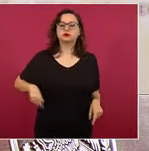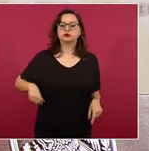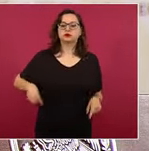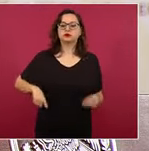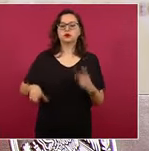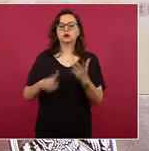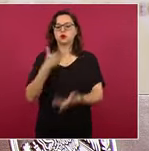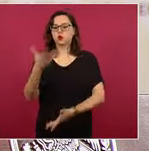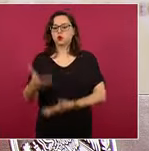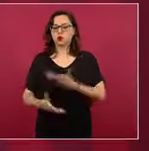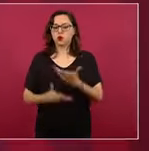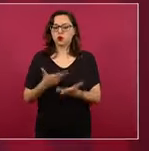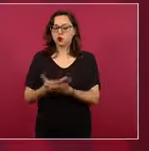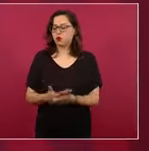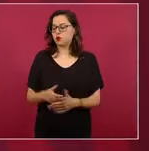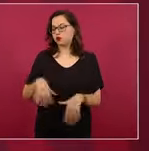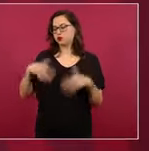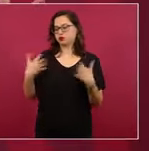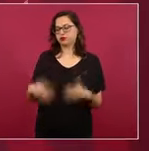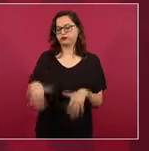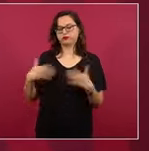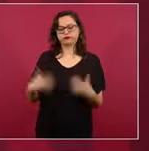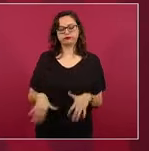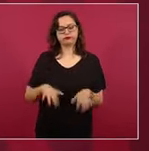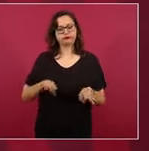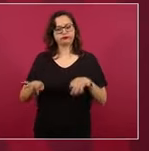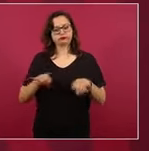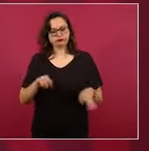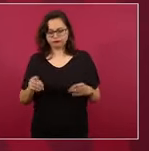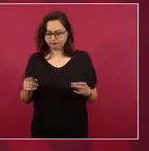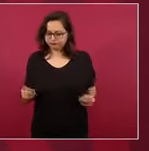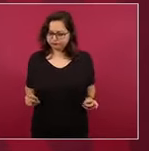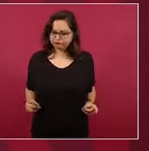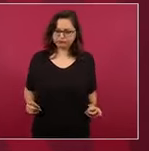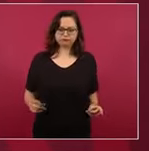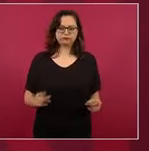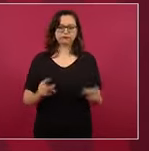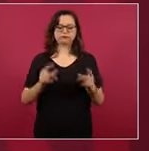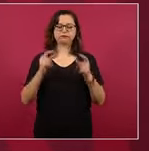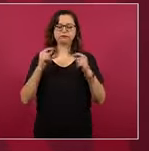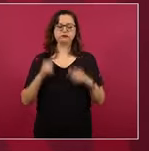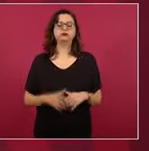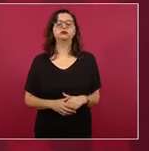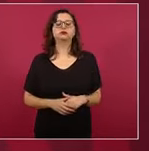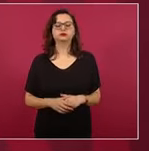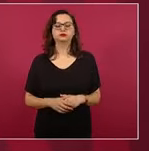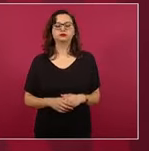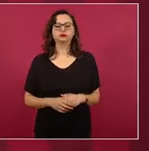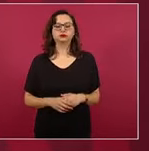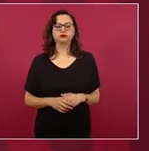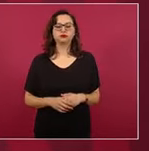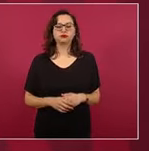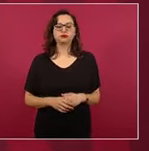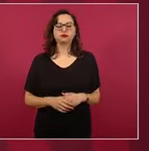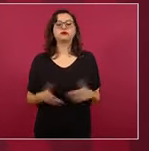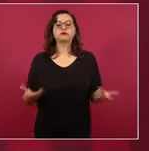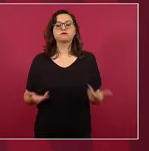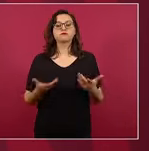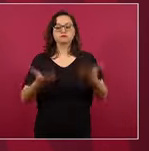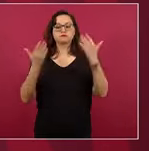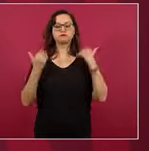sector salud que se aplicaron a fondo. De modo que vamos